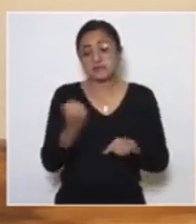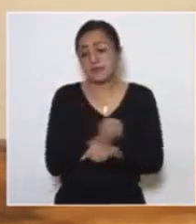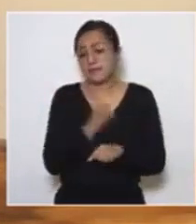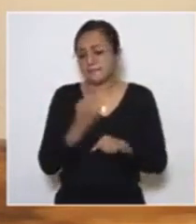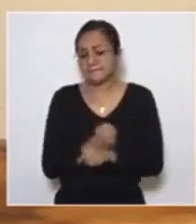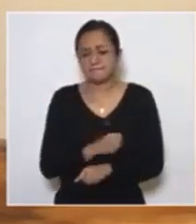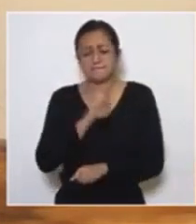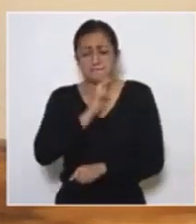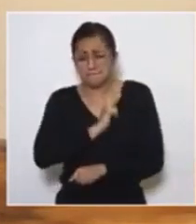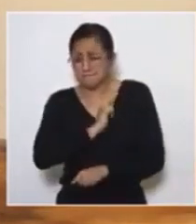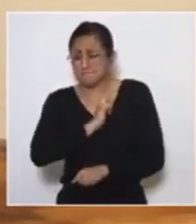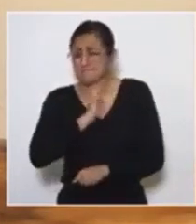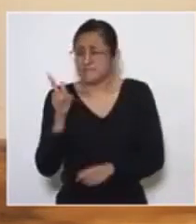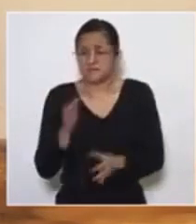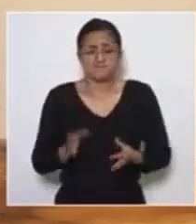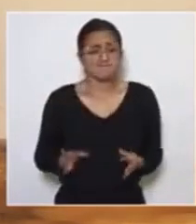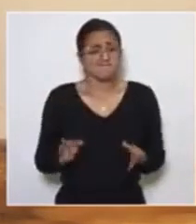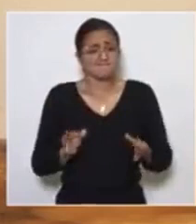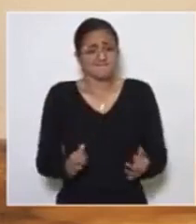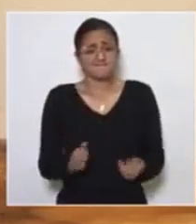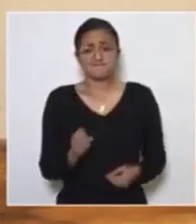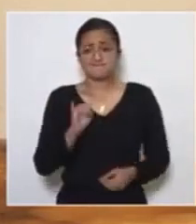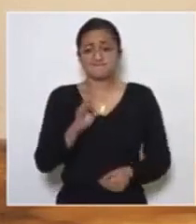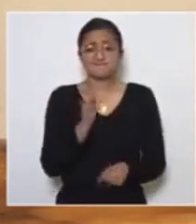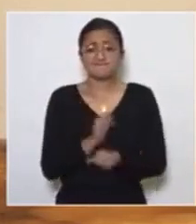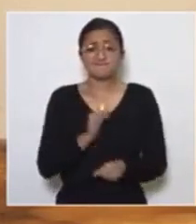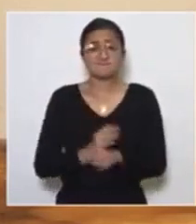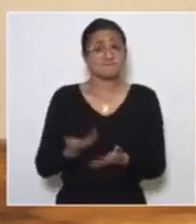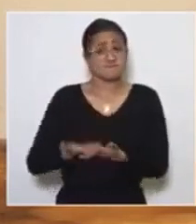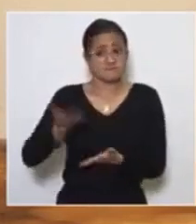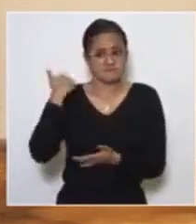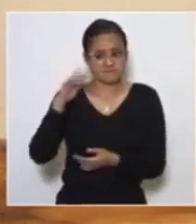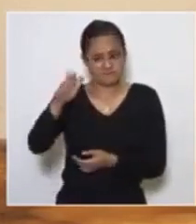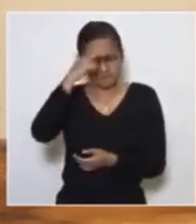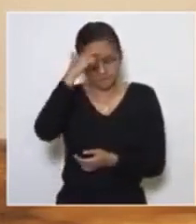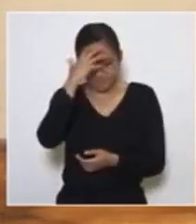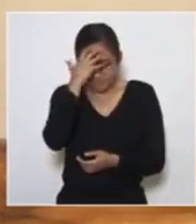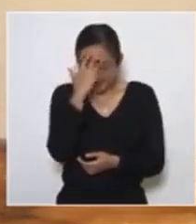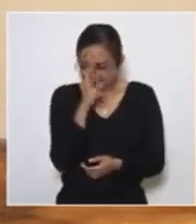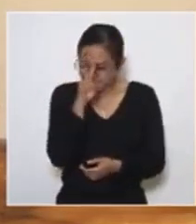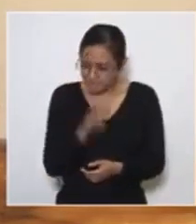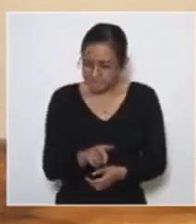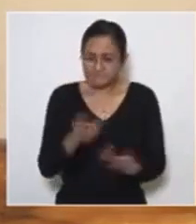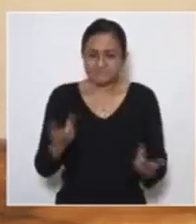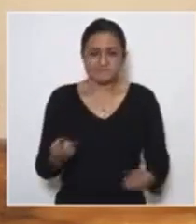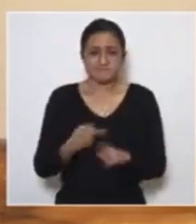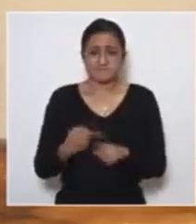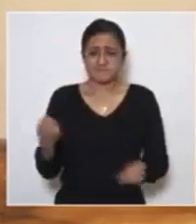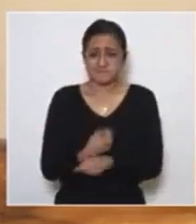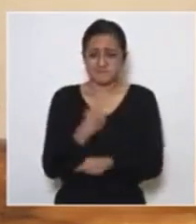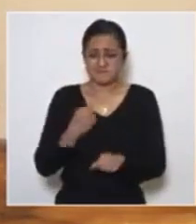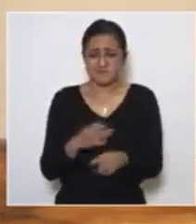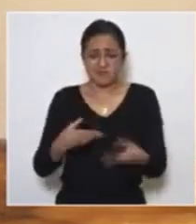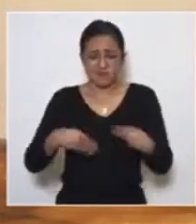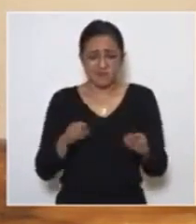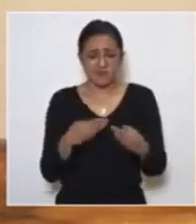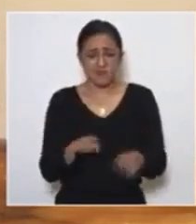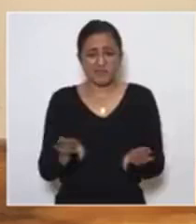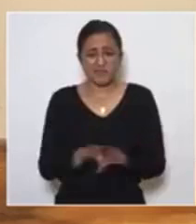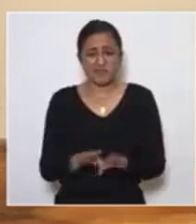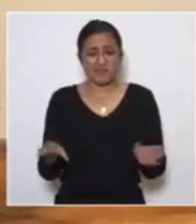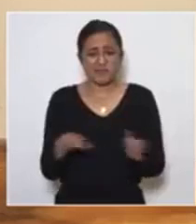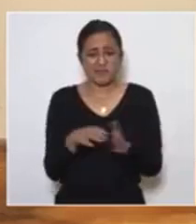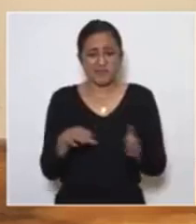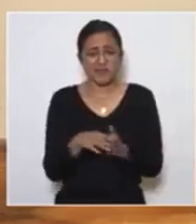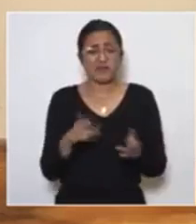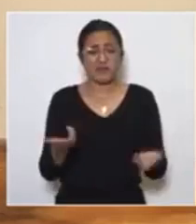calidad, porque eso fue una época vergonzosa de los zapatos de plástico